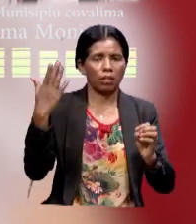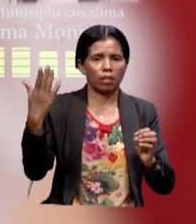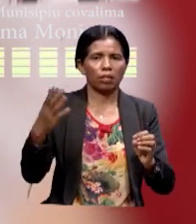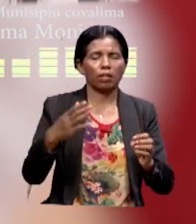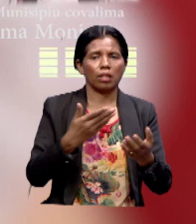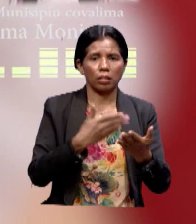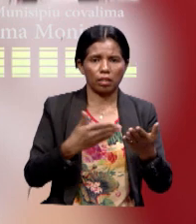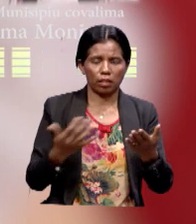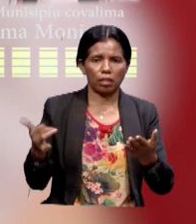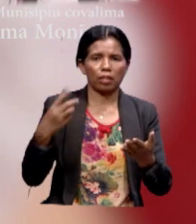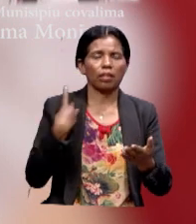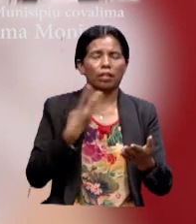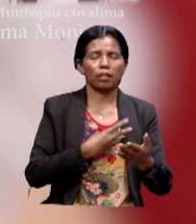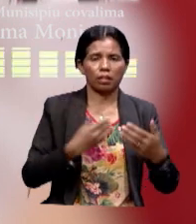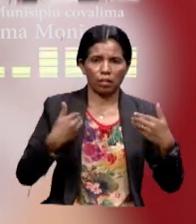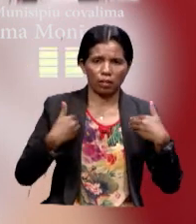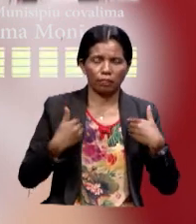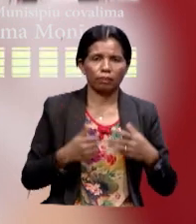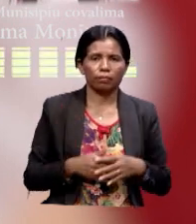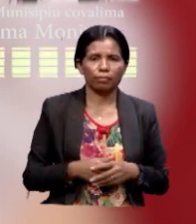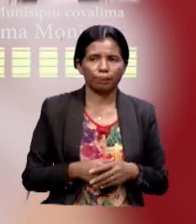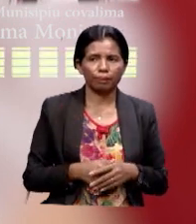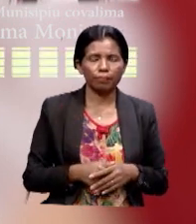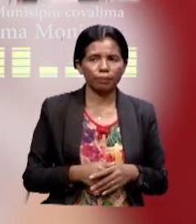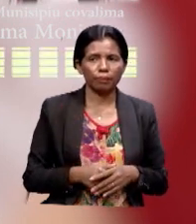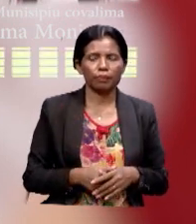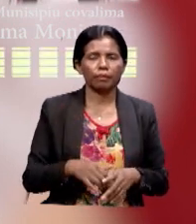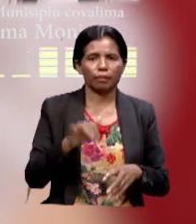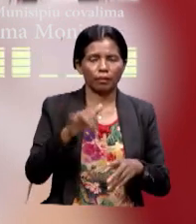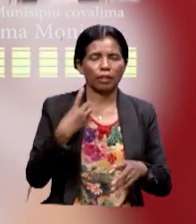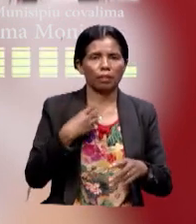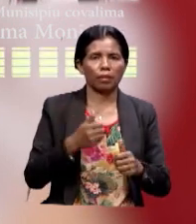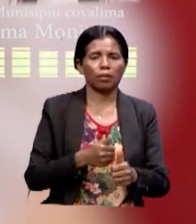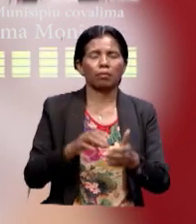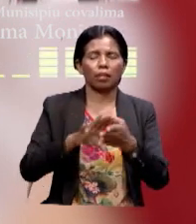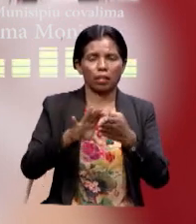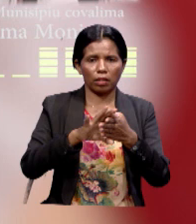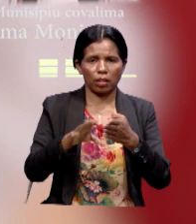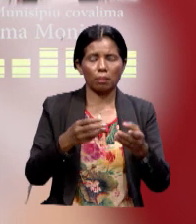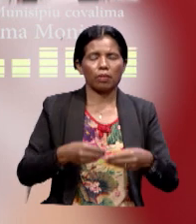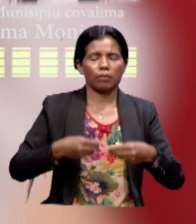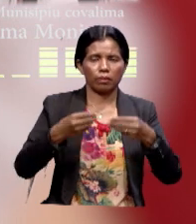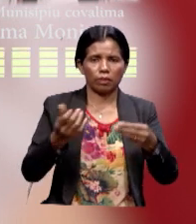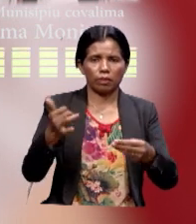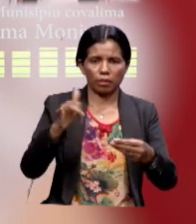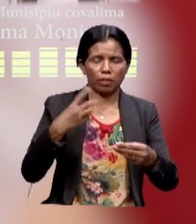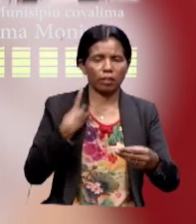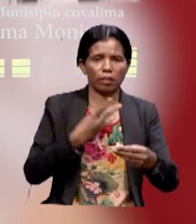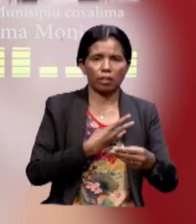facilidad de y permito así hija. Sí, pedido a mí la hostia, pedido más canso en a mí lo pedido y